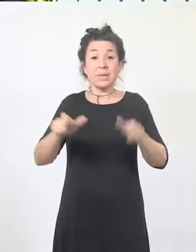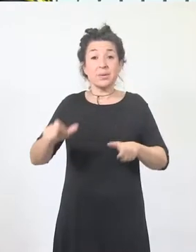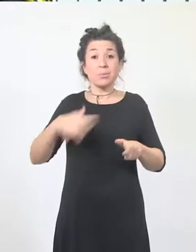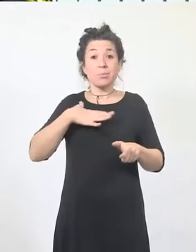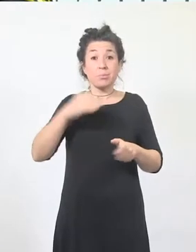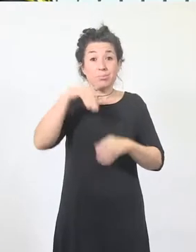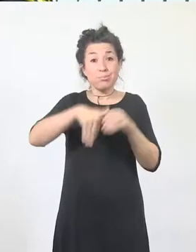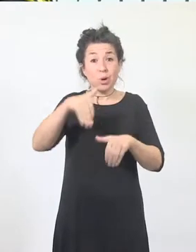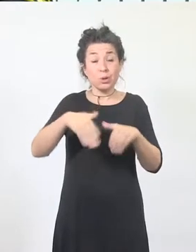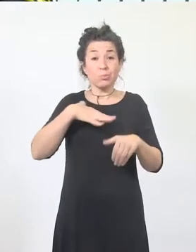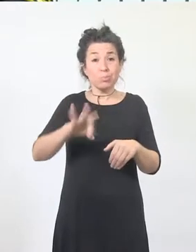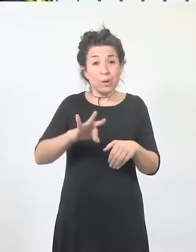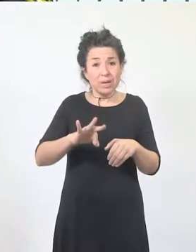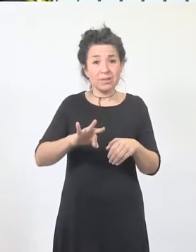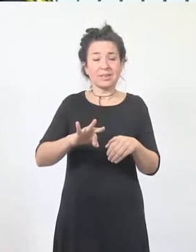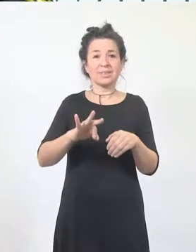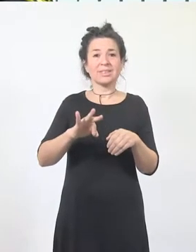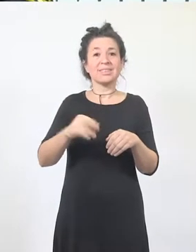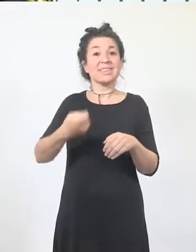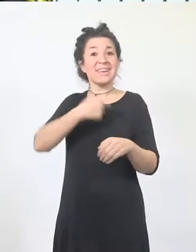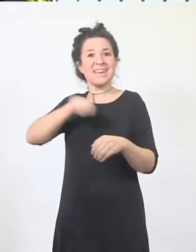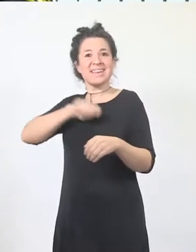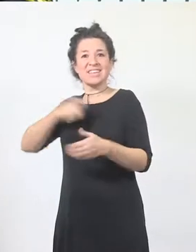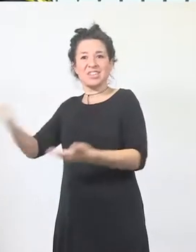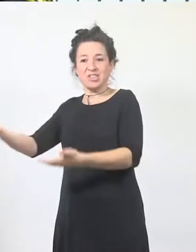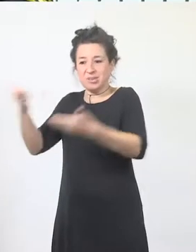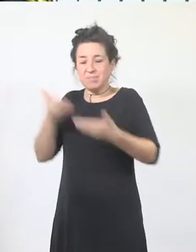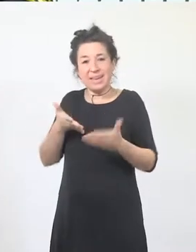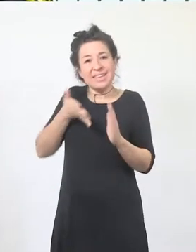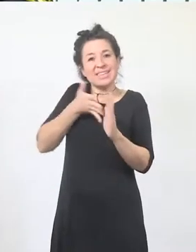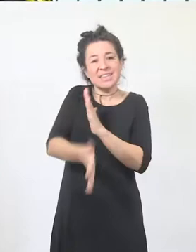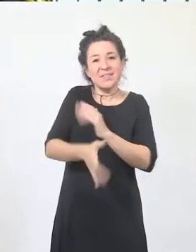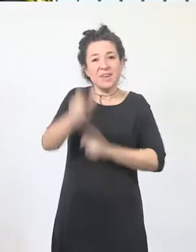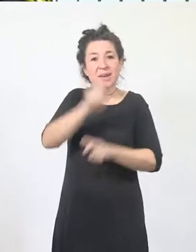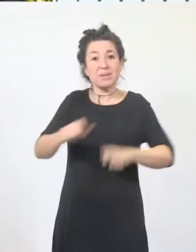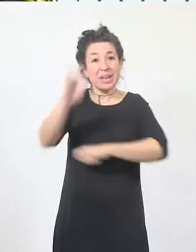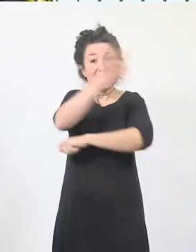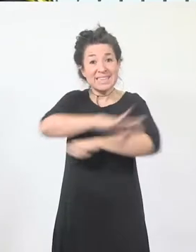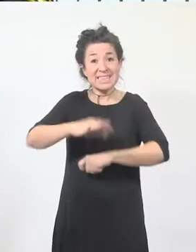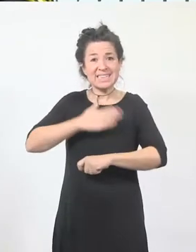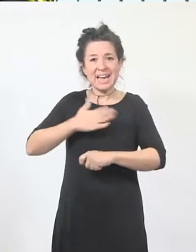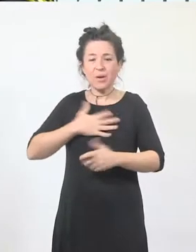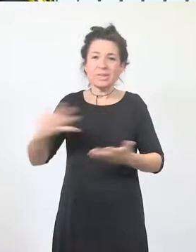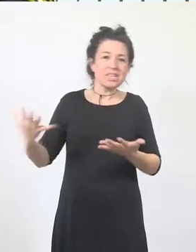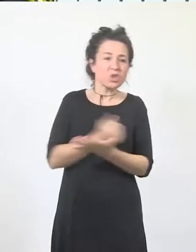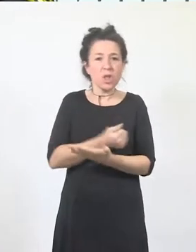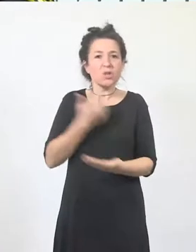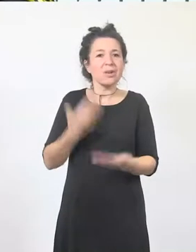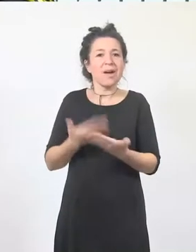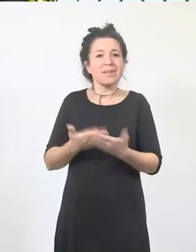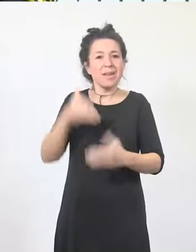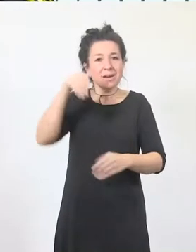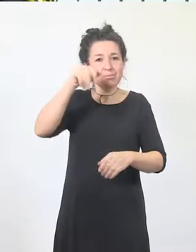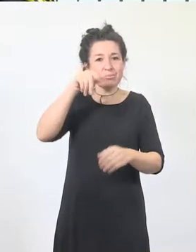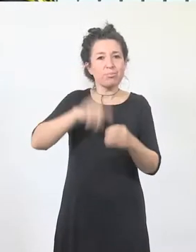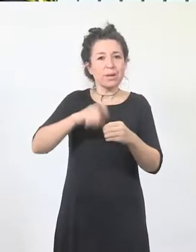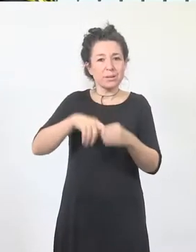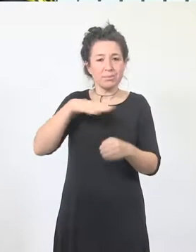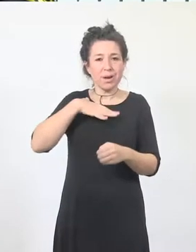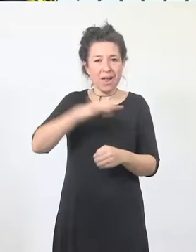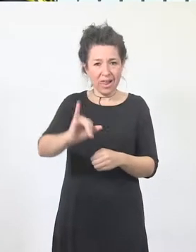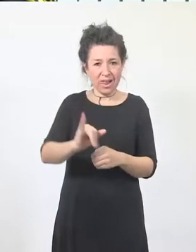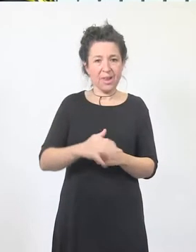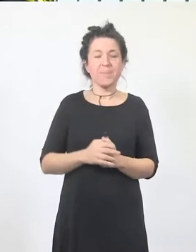censo español, así que todos los saharauis tenían la garantía de participar. Y